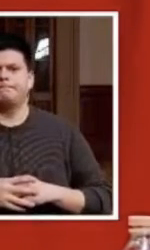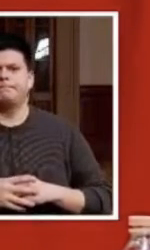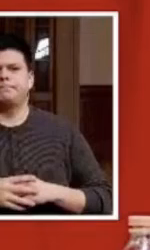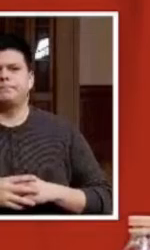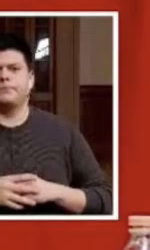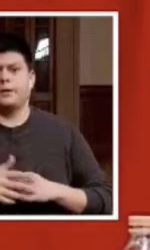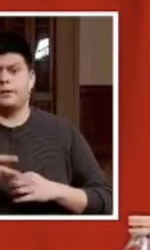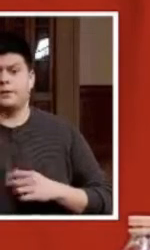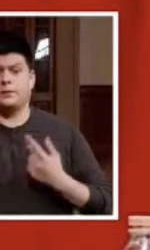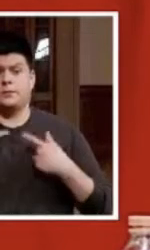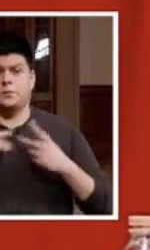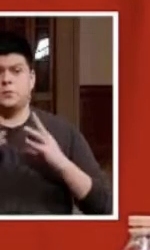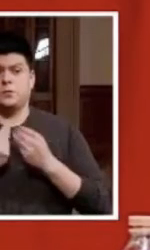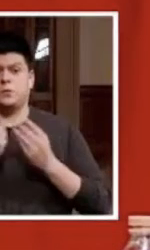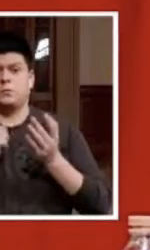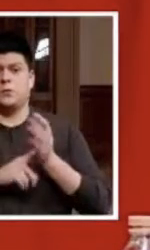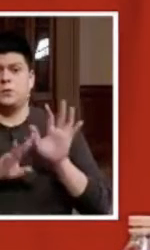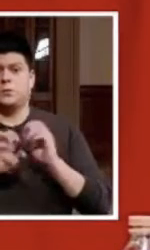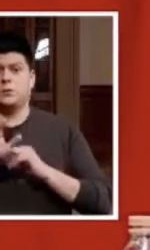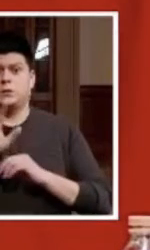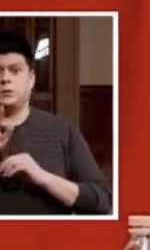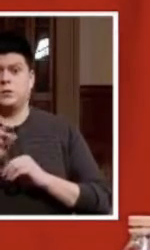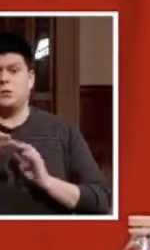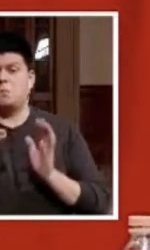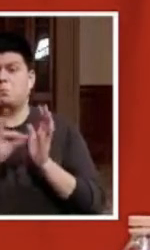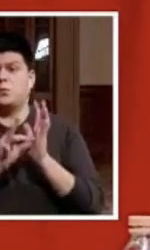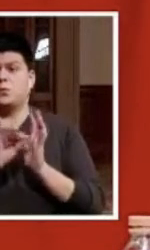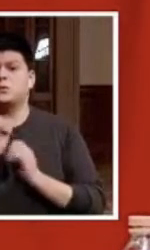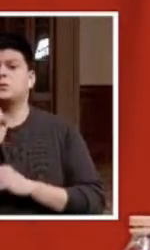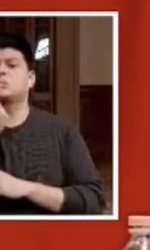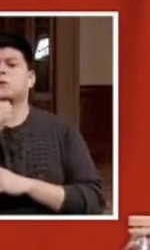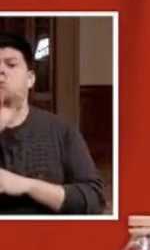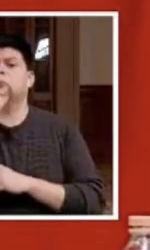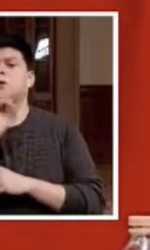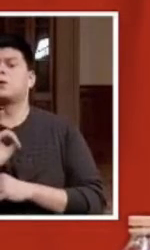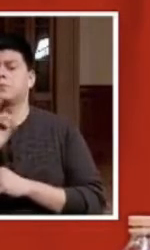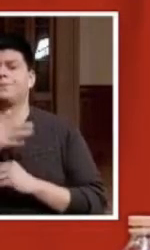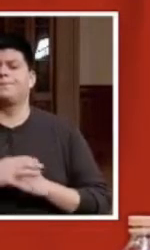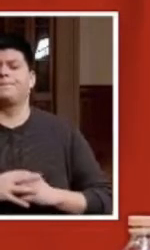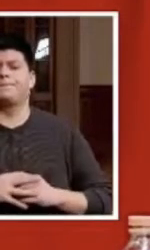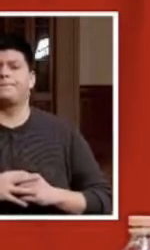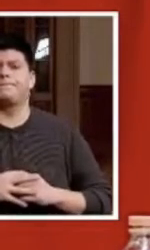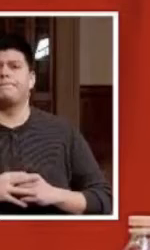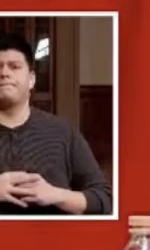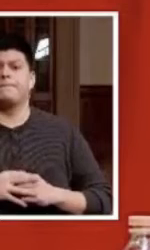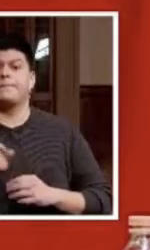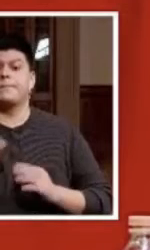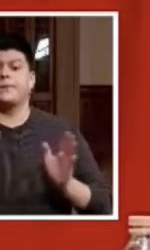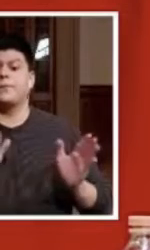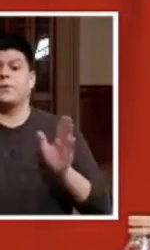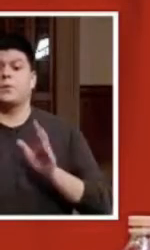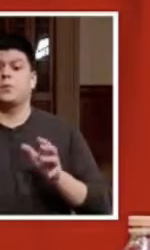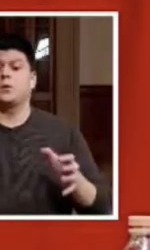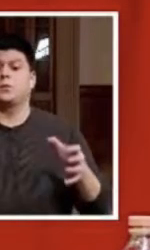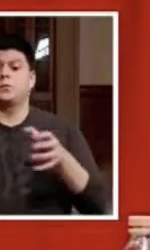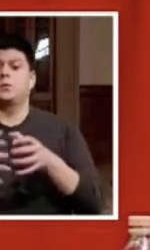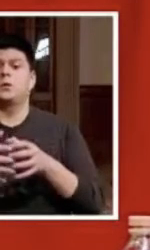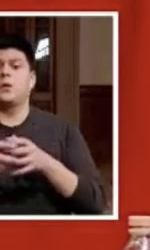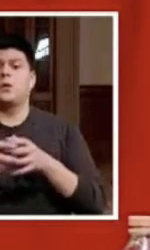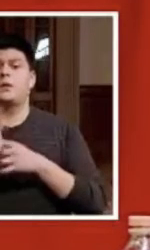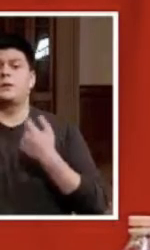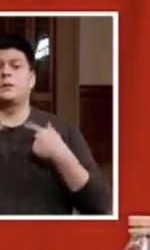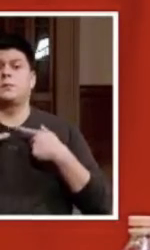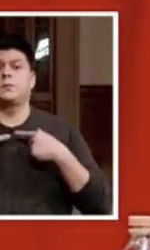Fueron 13 de 1950, el 0.67%, y de esos 13 ya 8